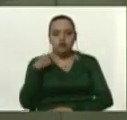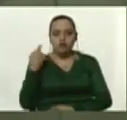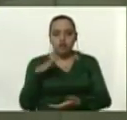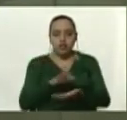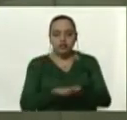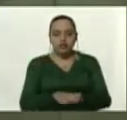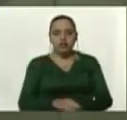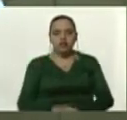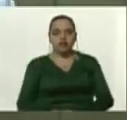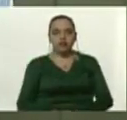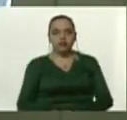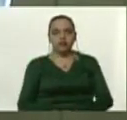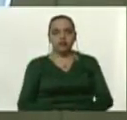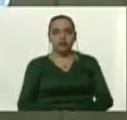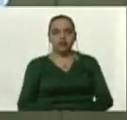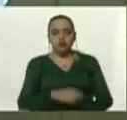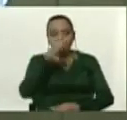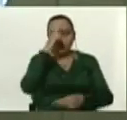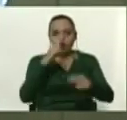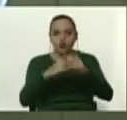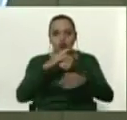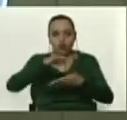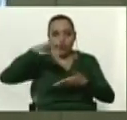Salazar. Honor y gloria